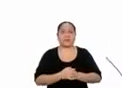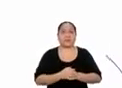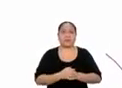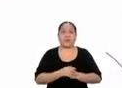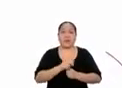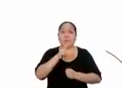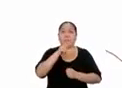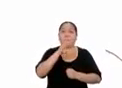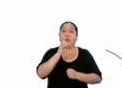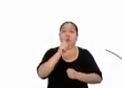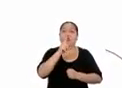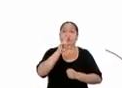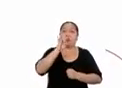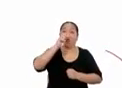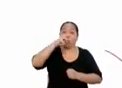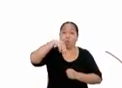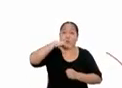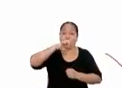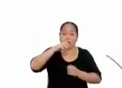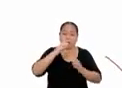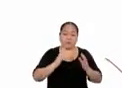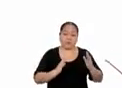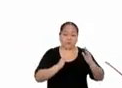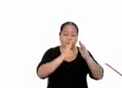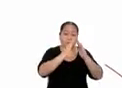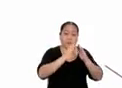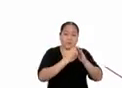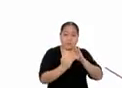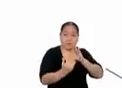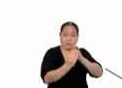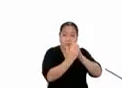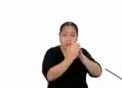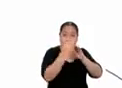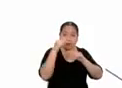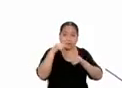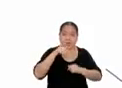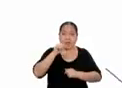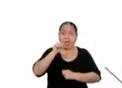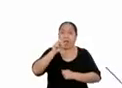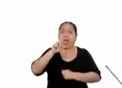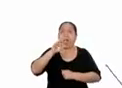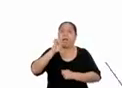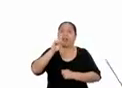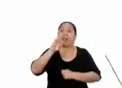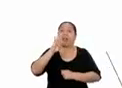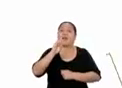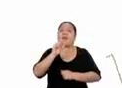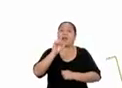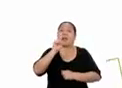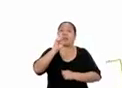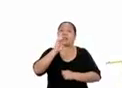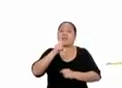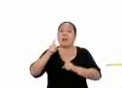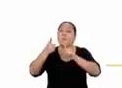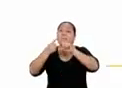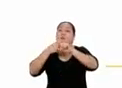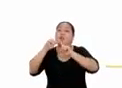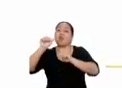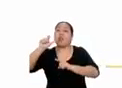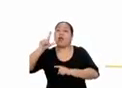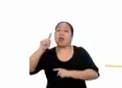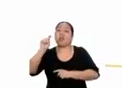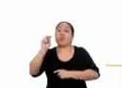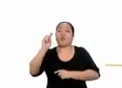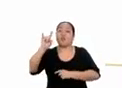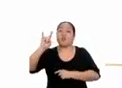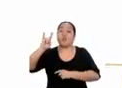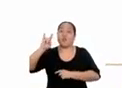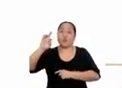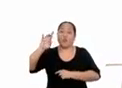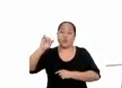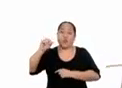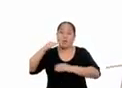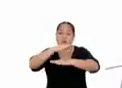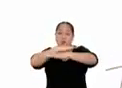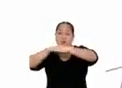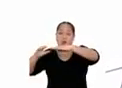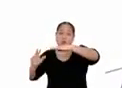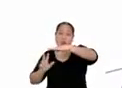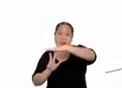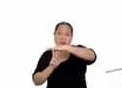volumen de la pirámide hexagonal es igual al área de la base por la altura entre 3.